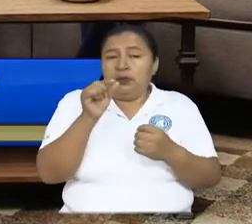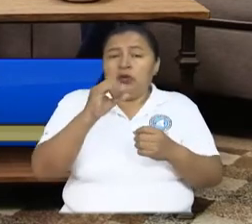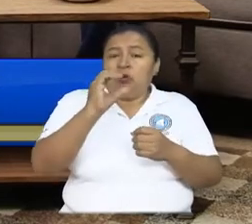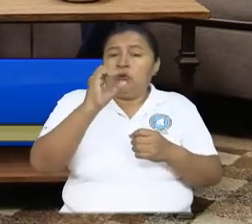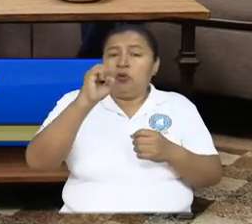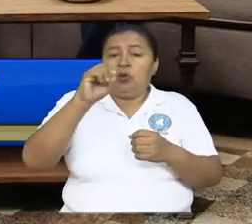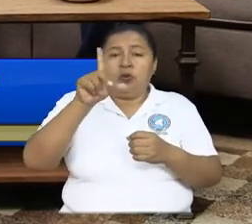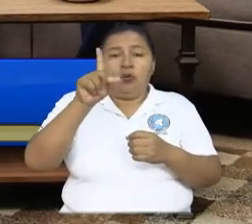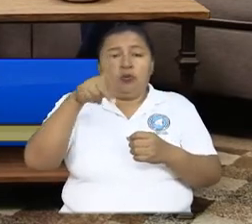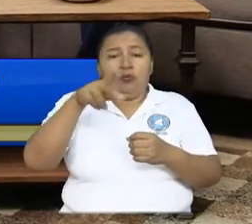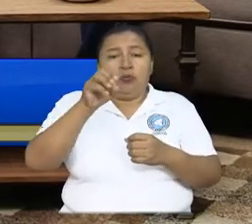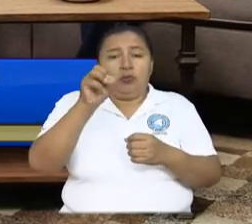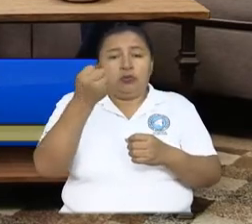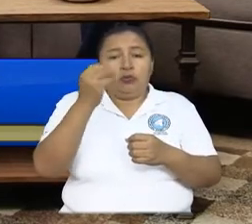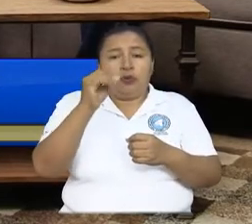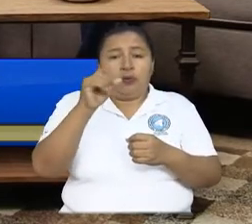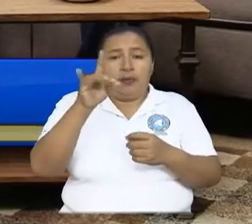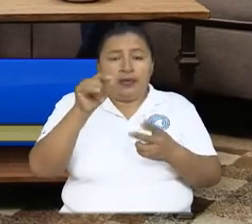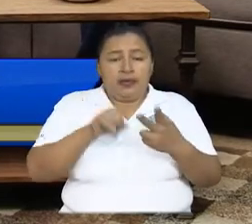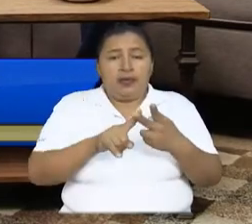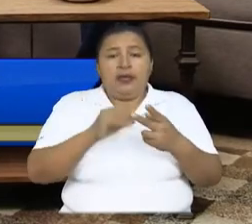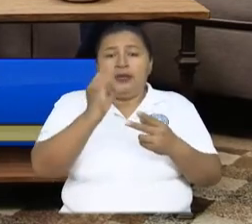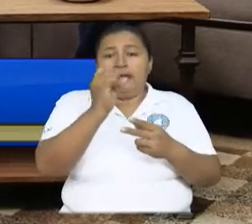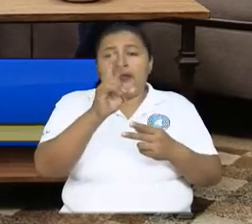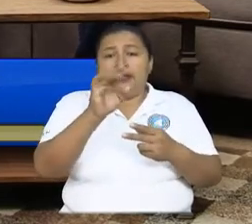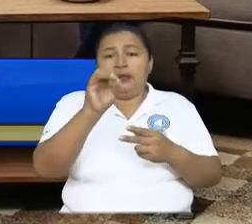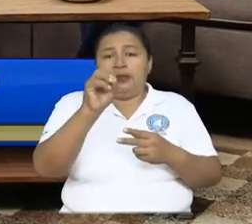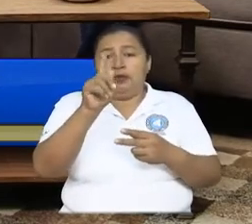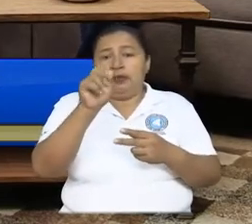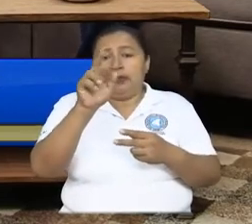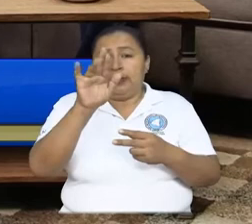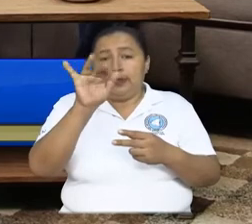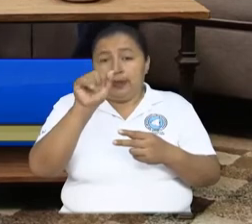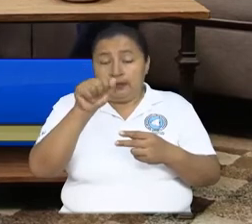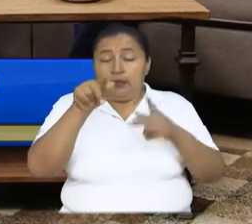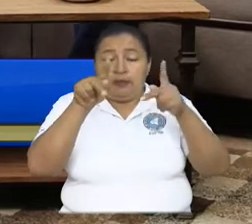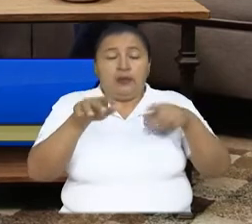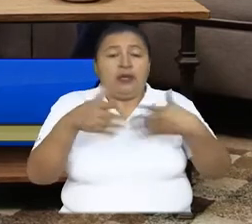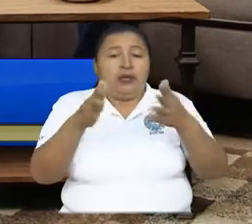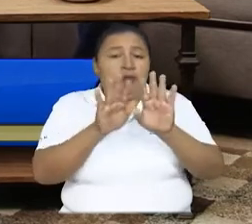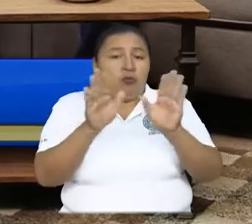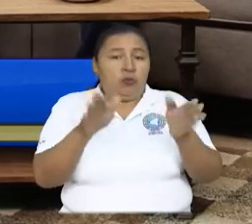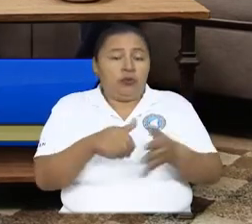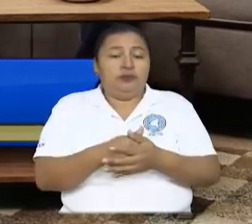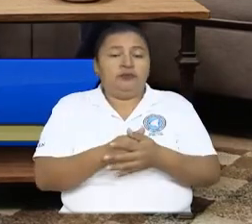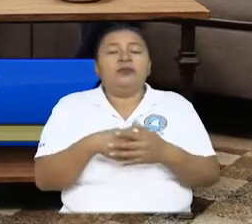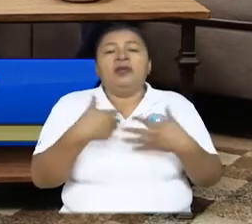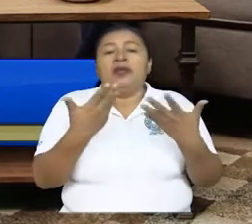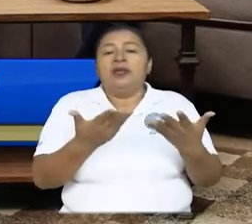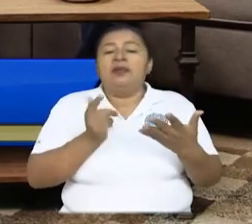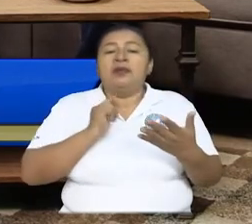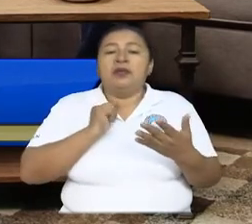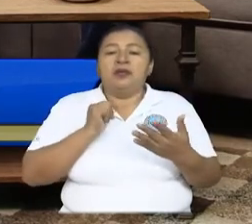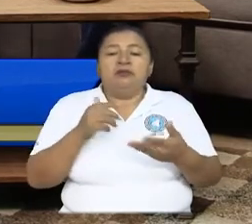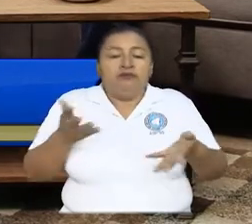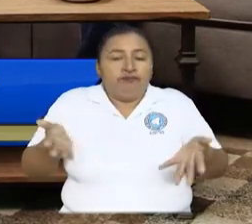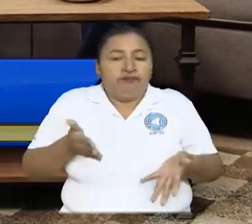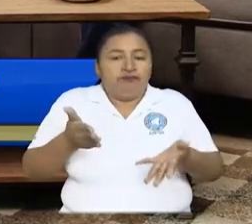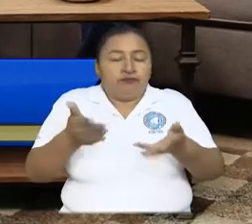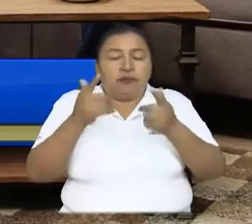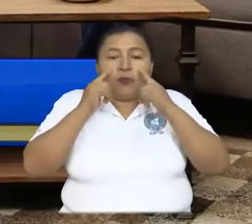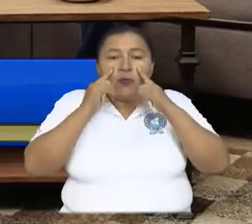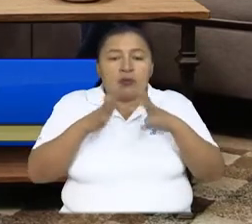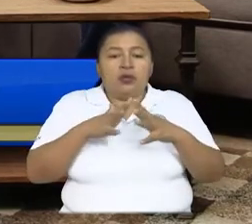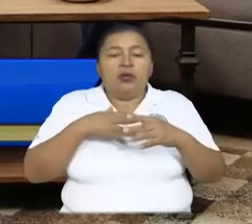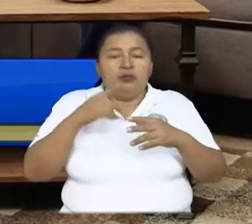y de crioterapia para el tratamiento de la mujer ok vamos a asegurar también la promoción y prevención y detección